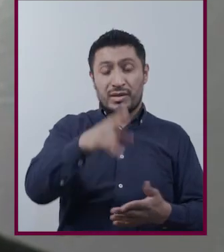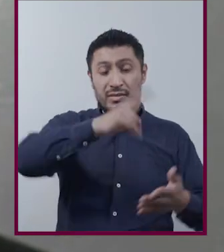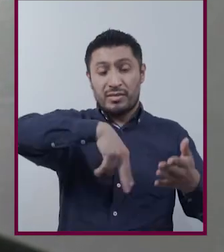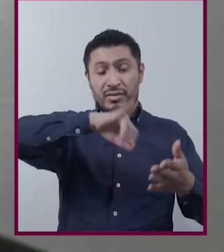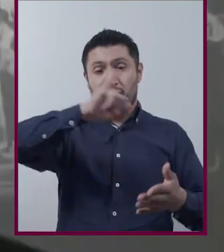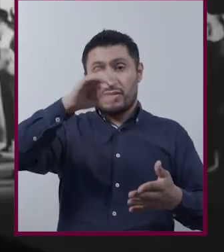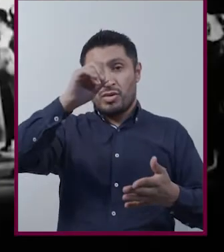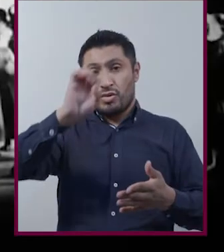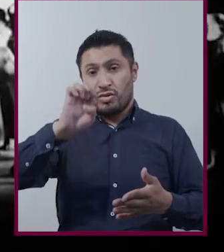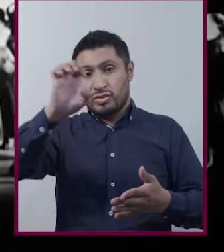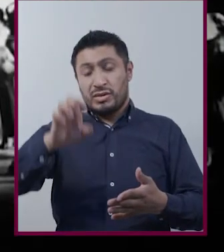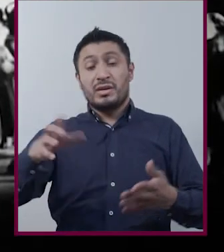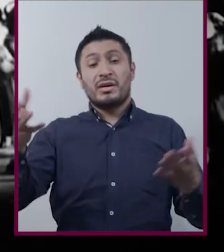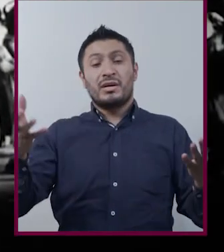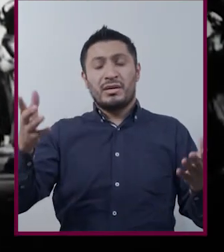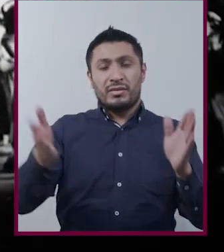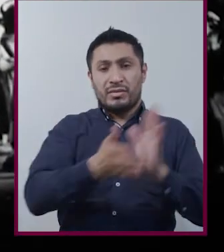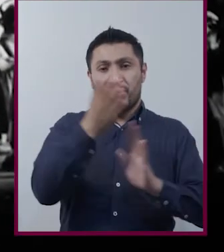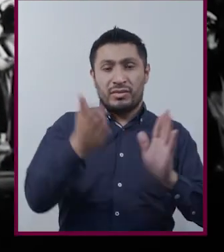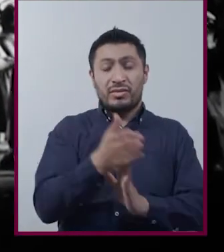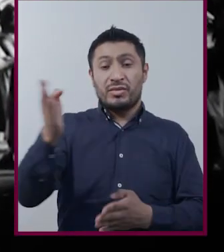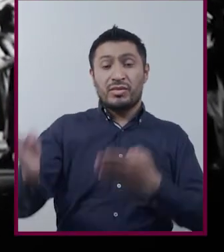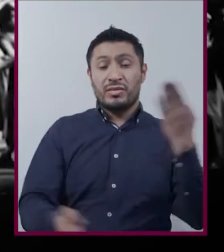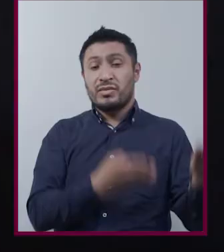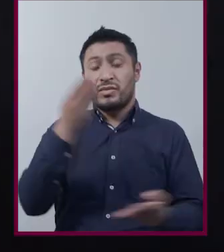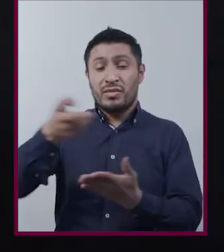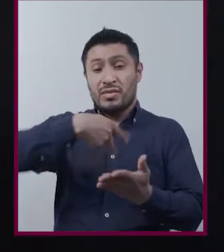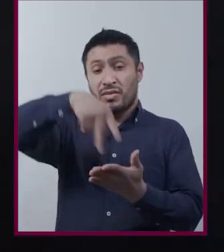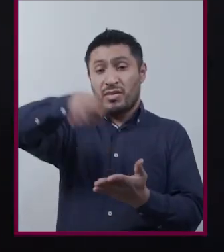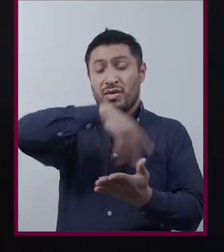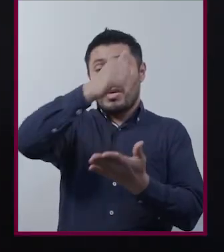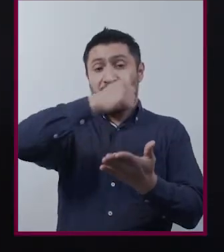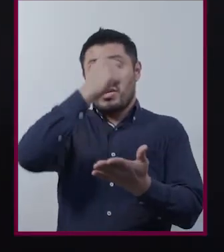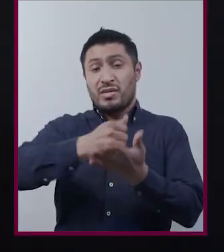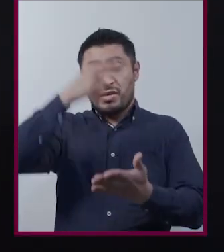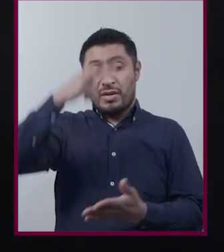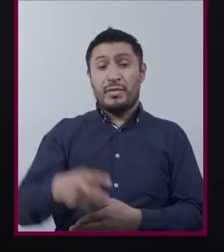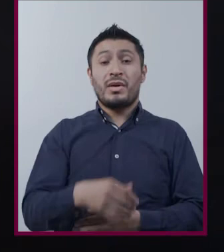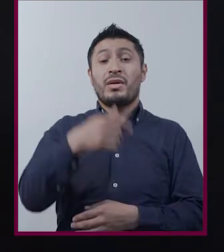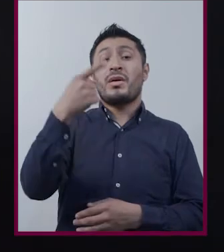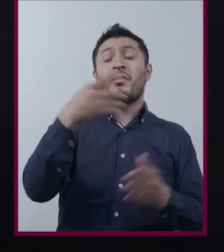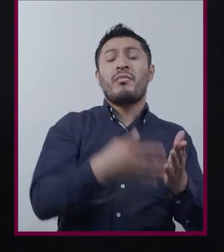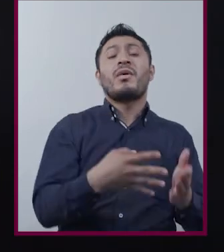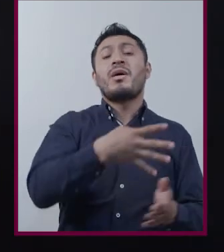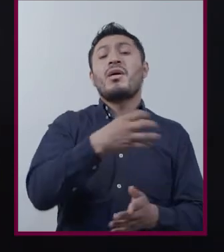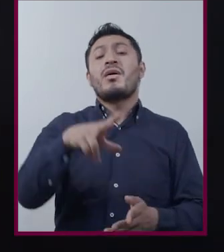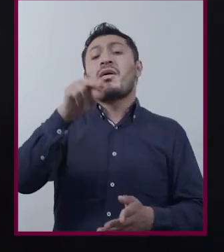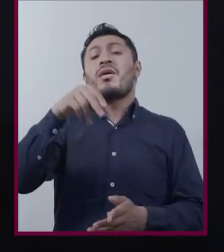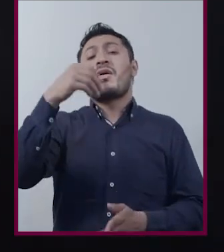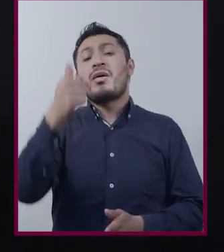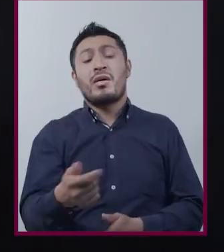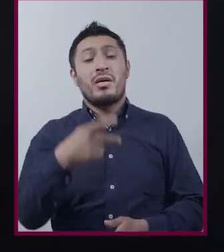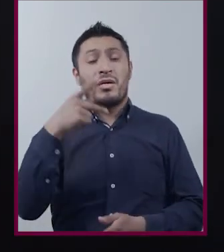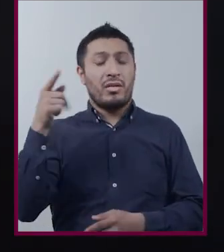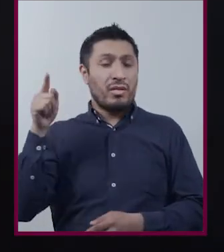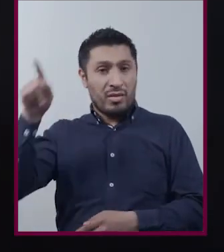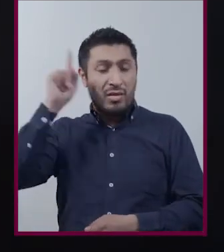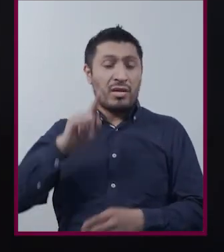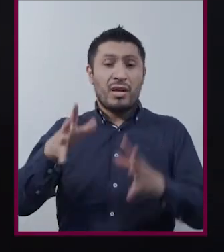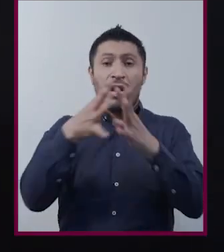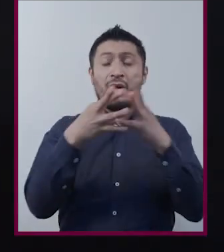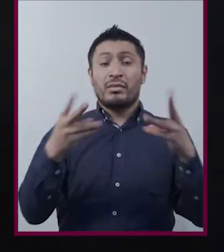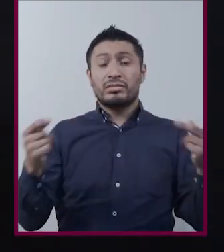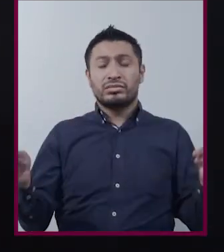Orozco fundaron el Ballet de la Ciudad de México. Y en 1986 su presencia se